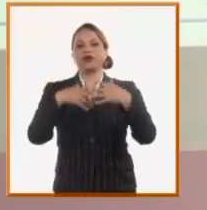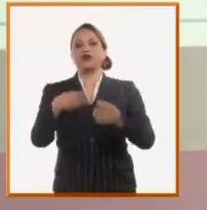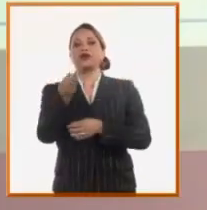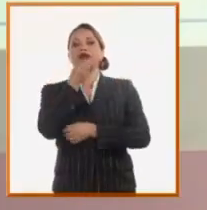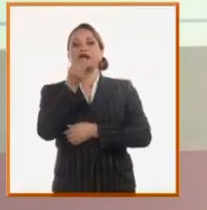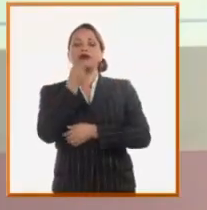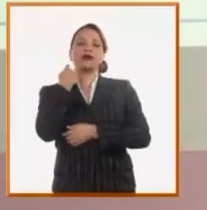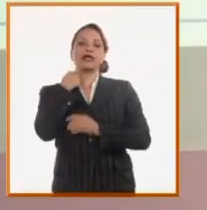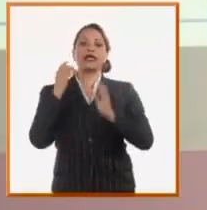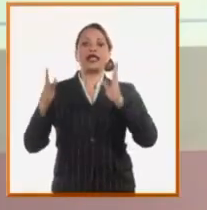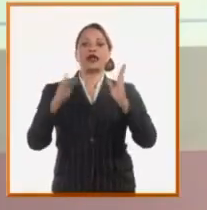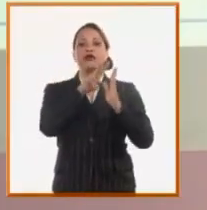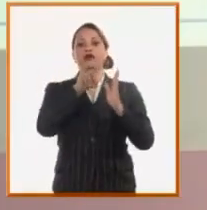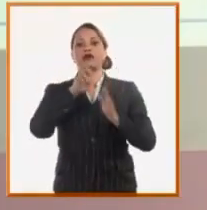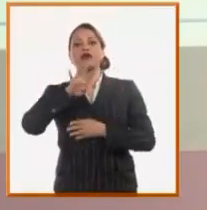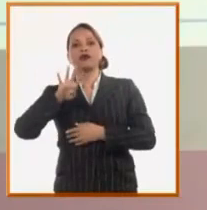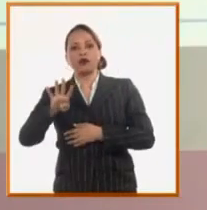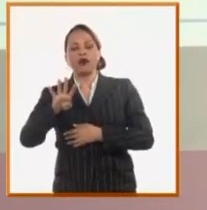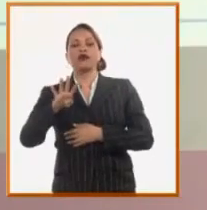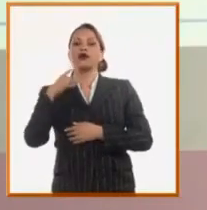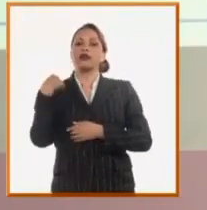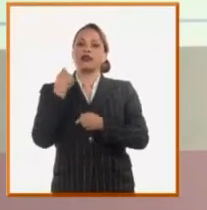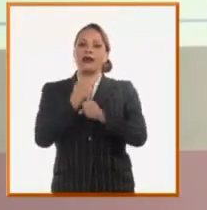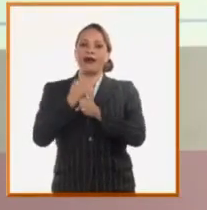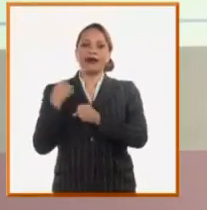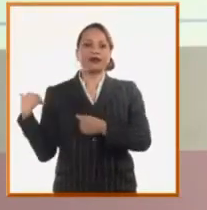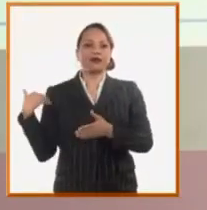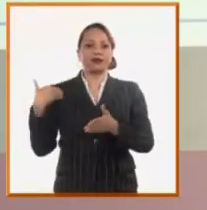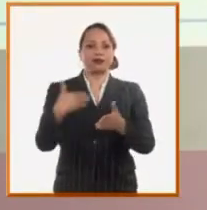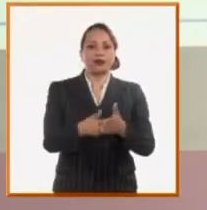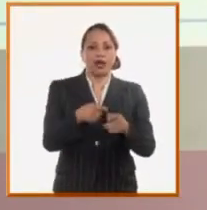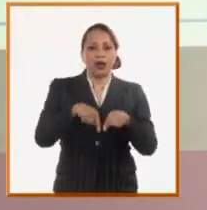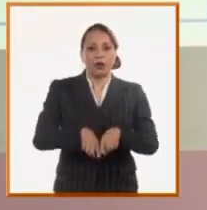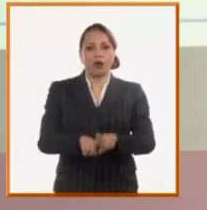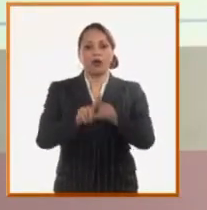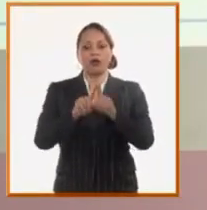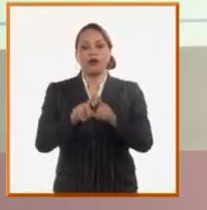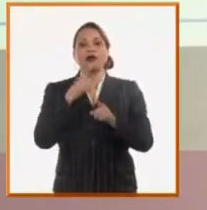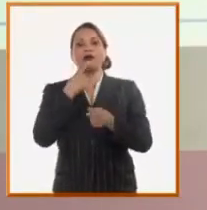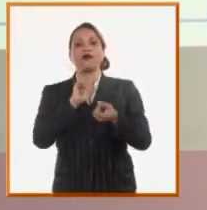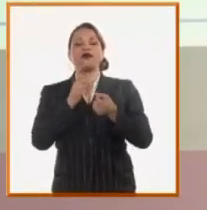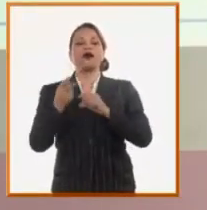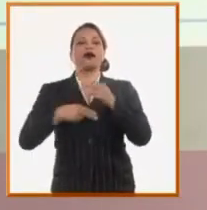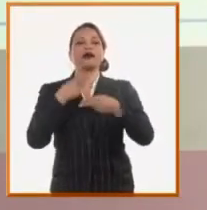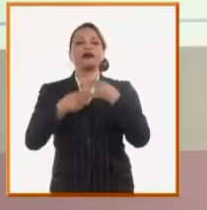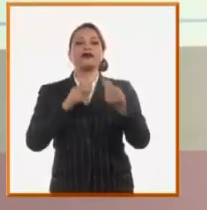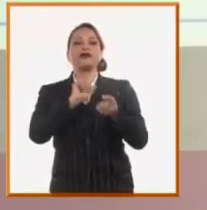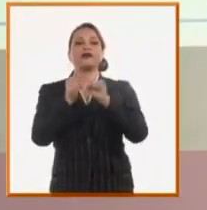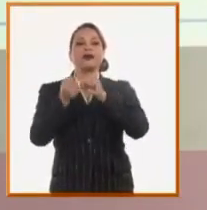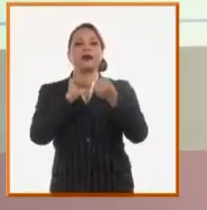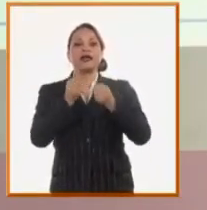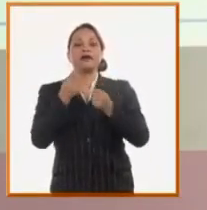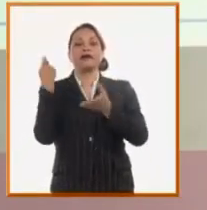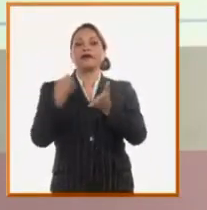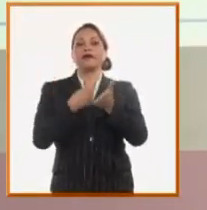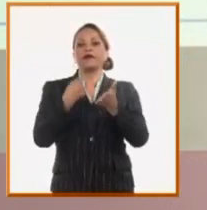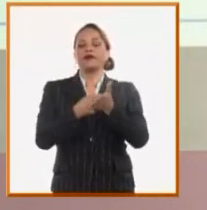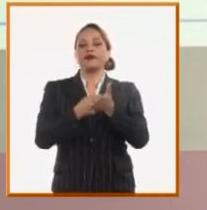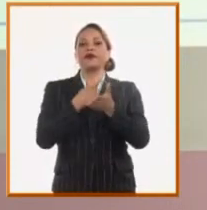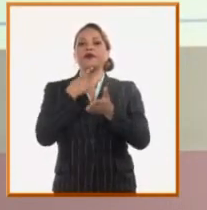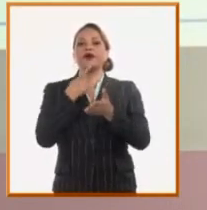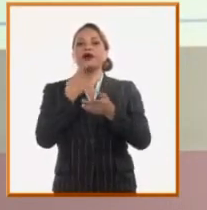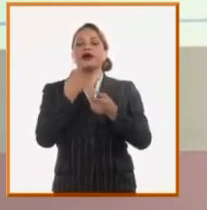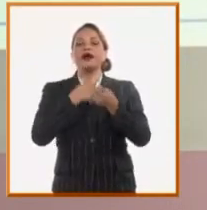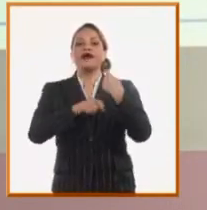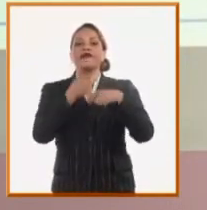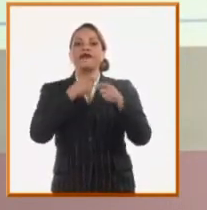en el 2024, estamos trabajando en eso ya, vamos a establecer un mecanismo financiero diferenciado para la producción nacional de alimentos, que hoy se